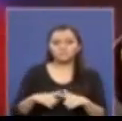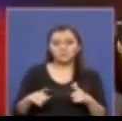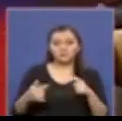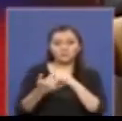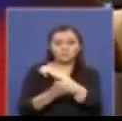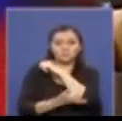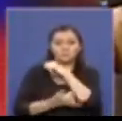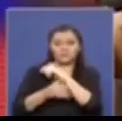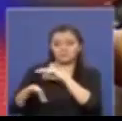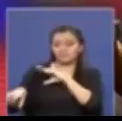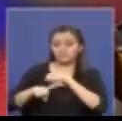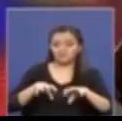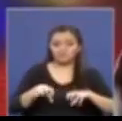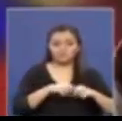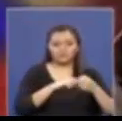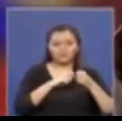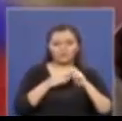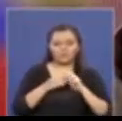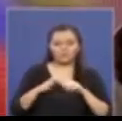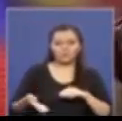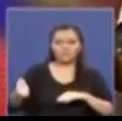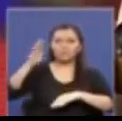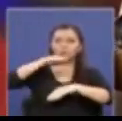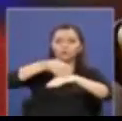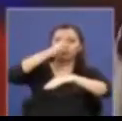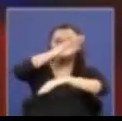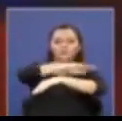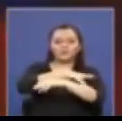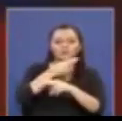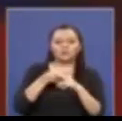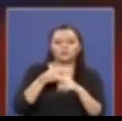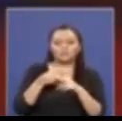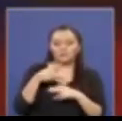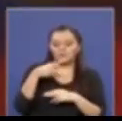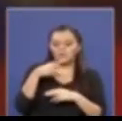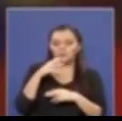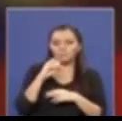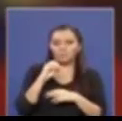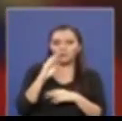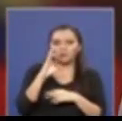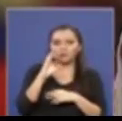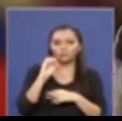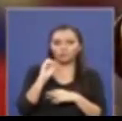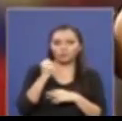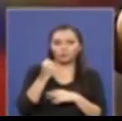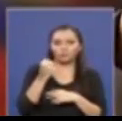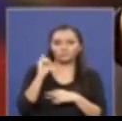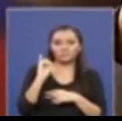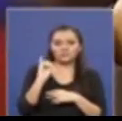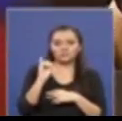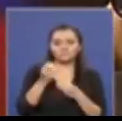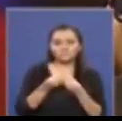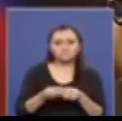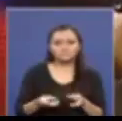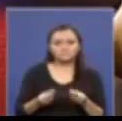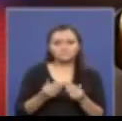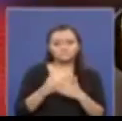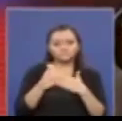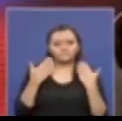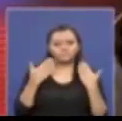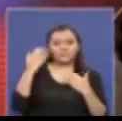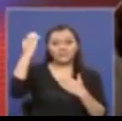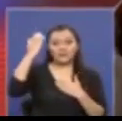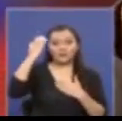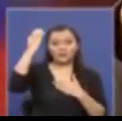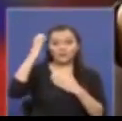el país también saqueado, ¿no? El Cerro Potosí, con toda la plata que se sacó de Potosí, pues todo lo que se hubiera podido hacer. Y eso enriqueció a